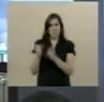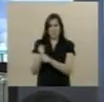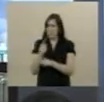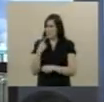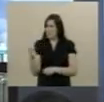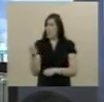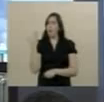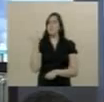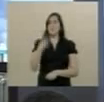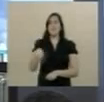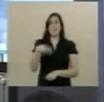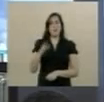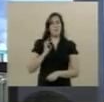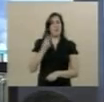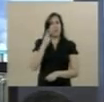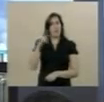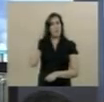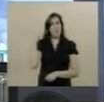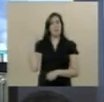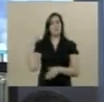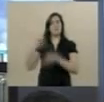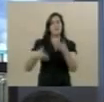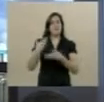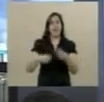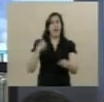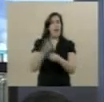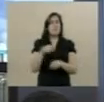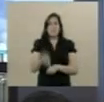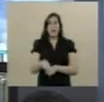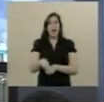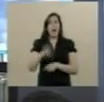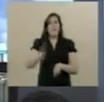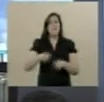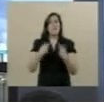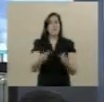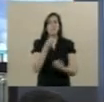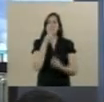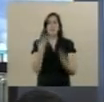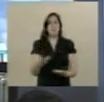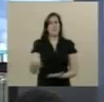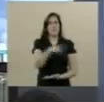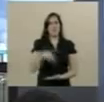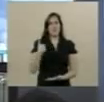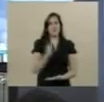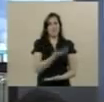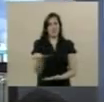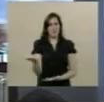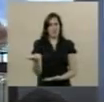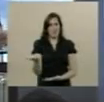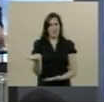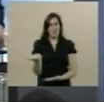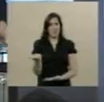esta medida que realmente ha tenido un impacto impresionante en nuestra sociedad. El año pasado